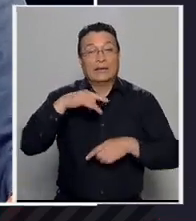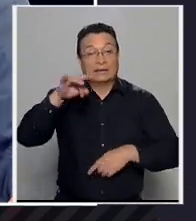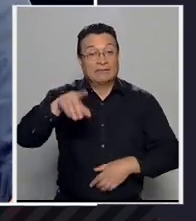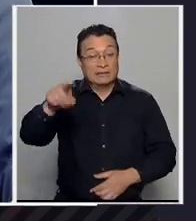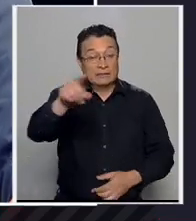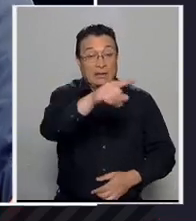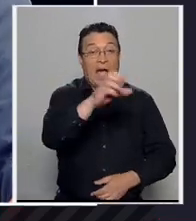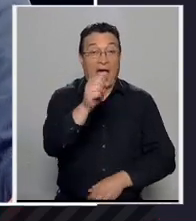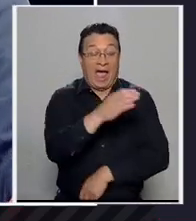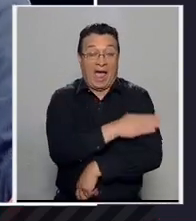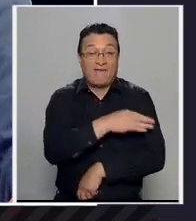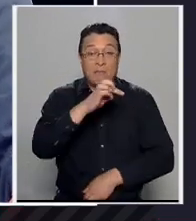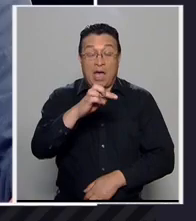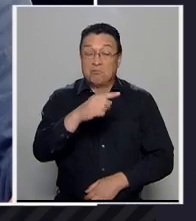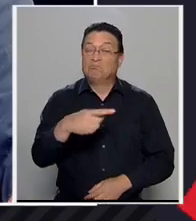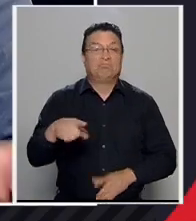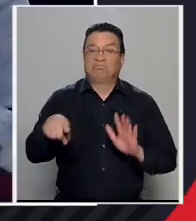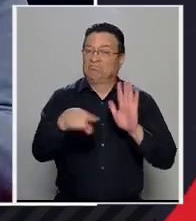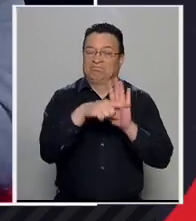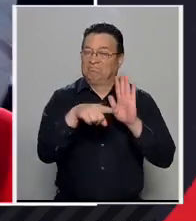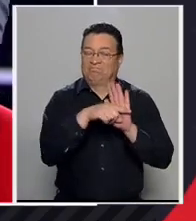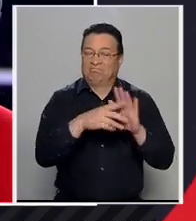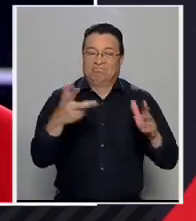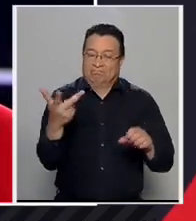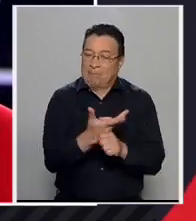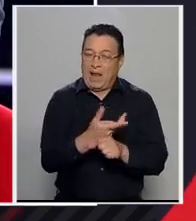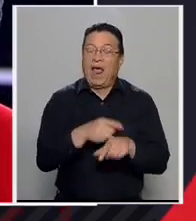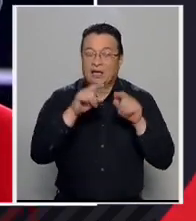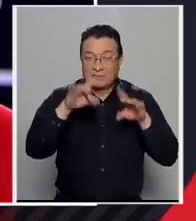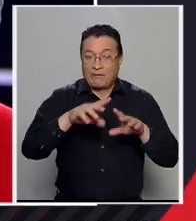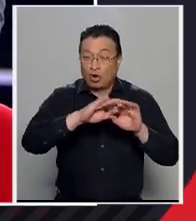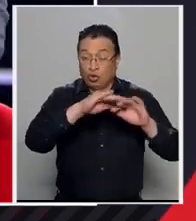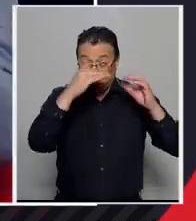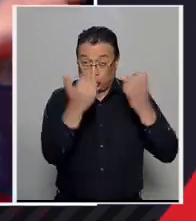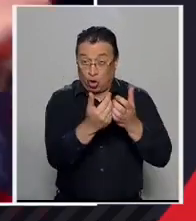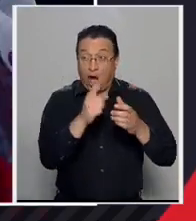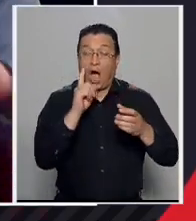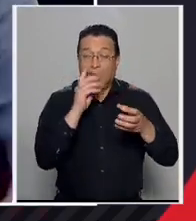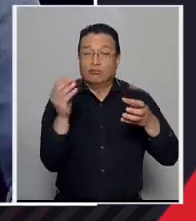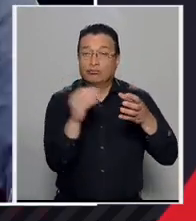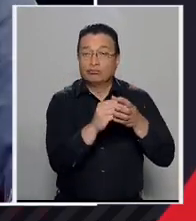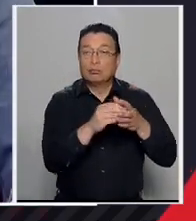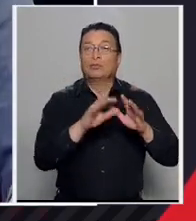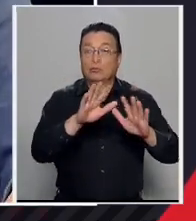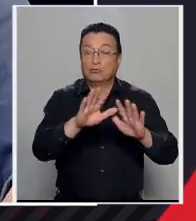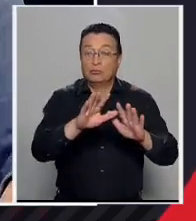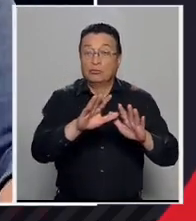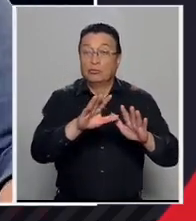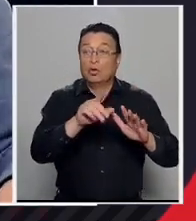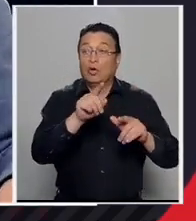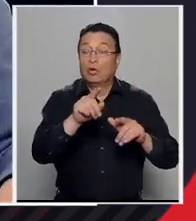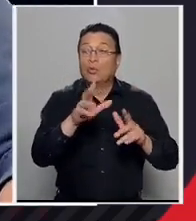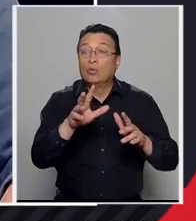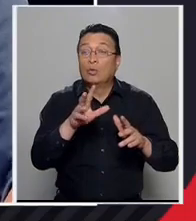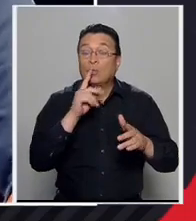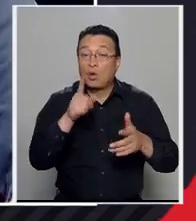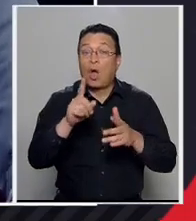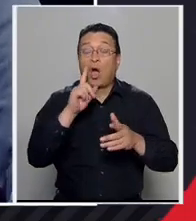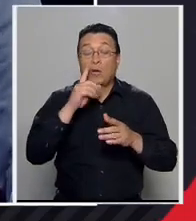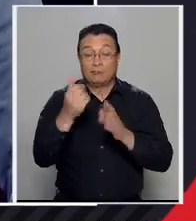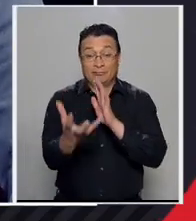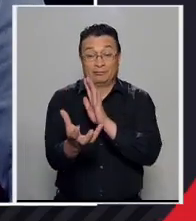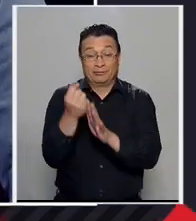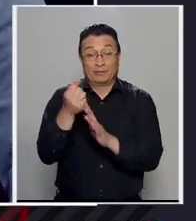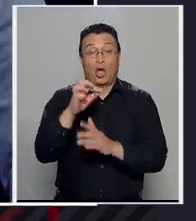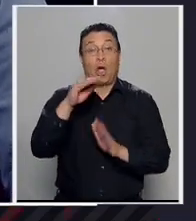que las AFP no han dado el ancho y que no son todo el problema, pero son parte del problema y por lo tanto no podrán acogerse a eso. Perdón, ¿los con retiro programado no podrán